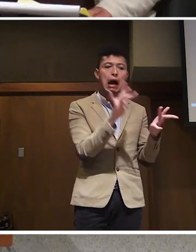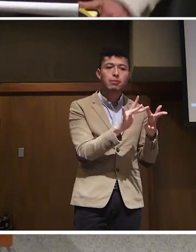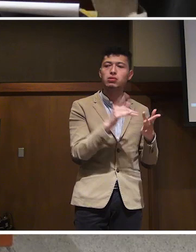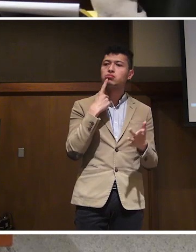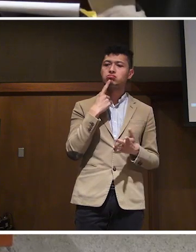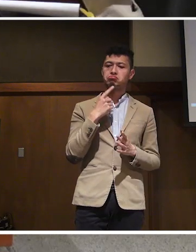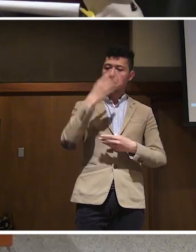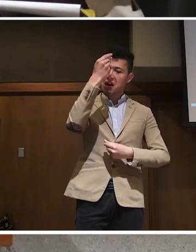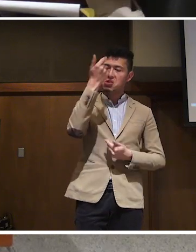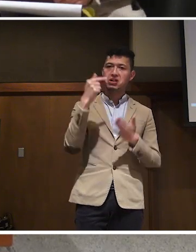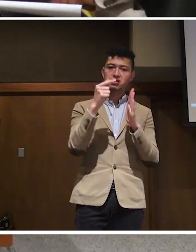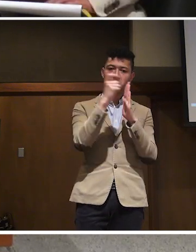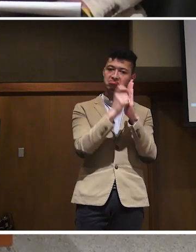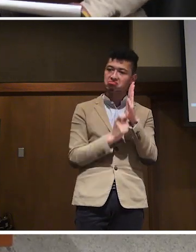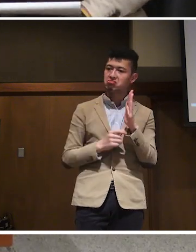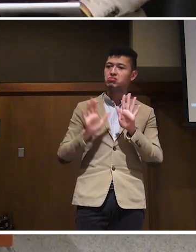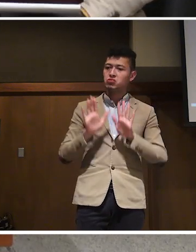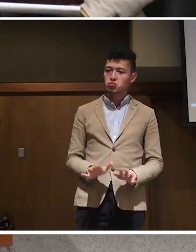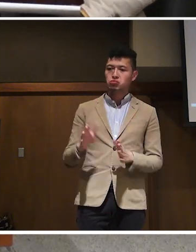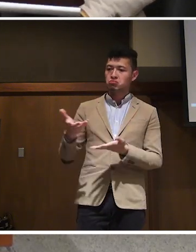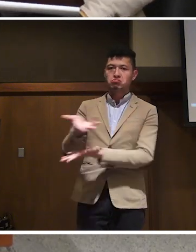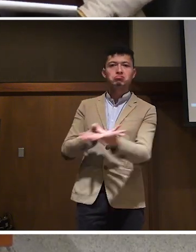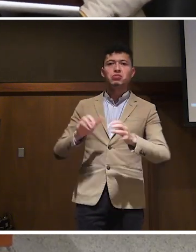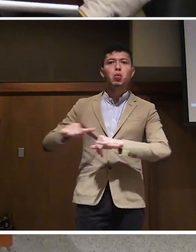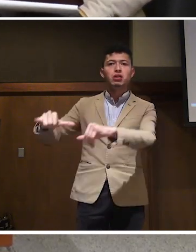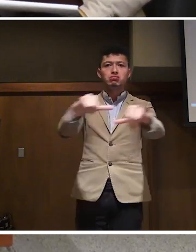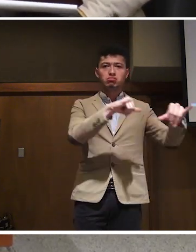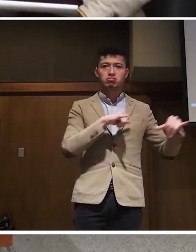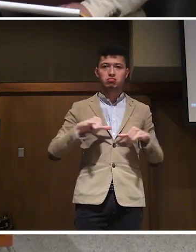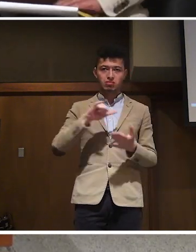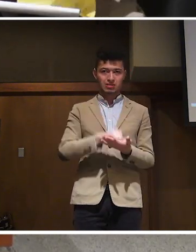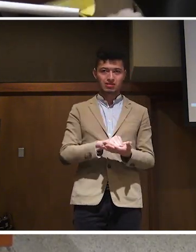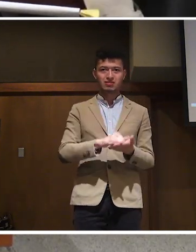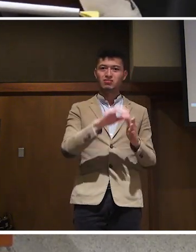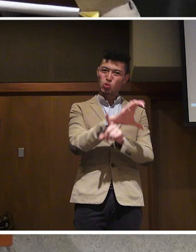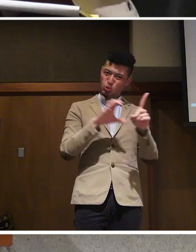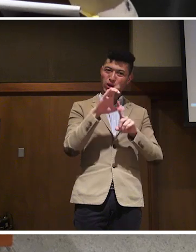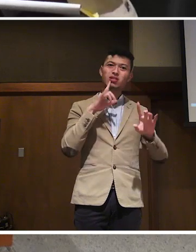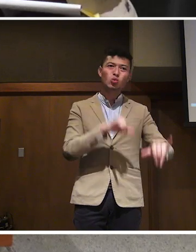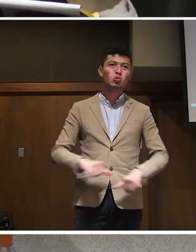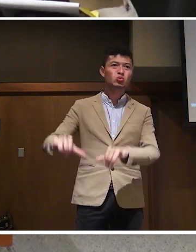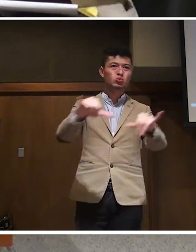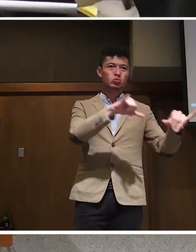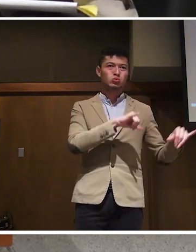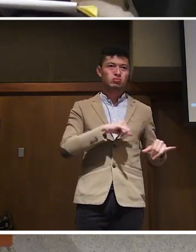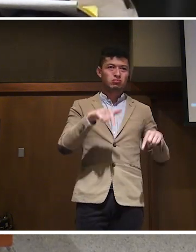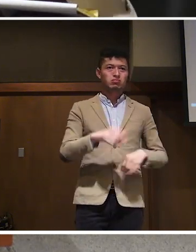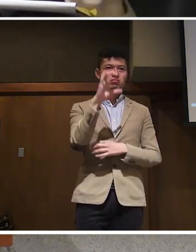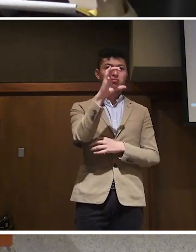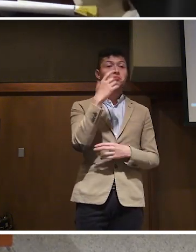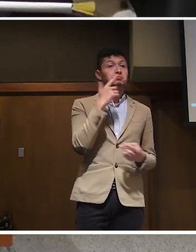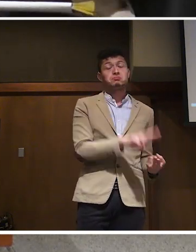Ahora, pensemos en cómo se aplicaría eso a Colombia. Una cultura común, desde luego hay ciertos rasgos que